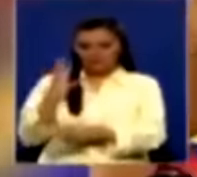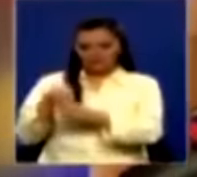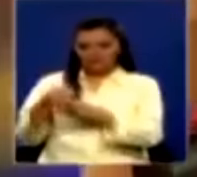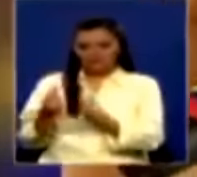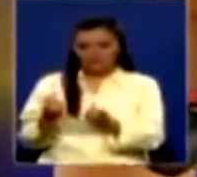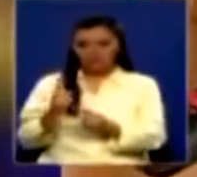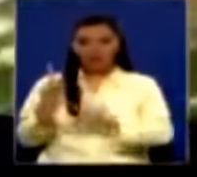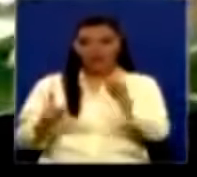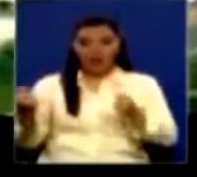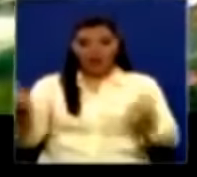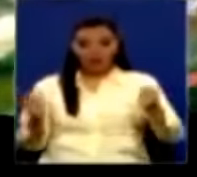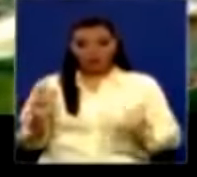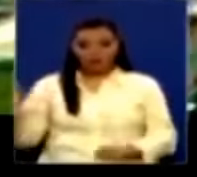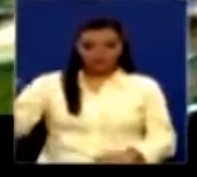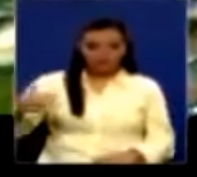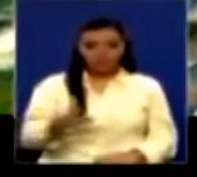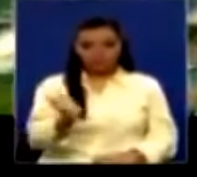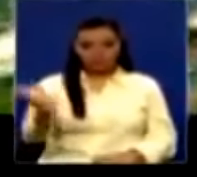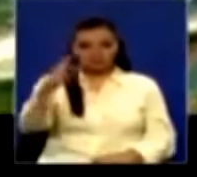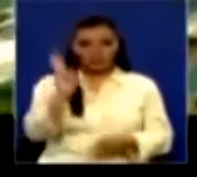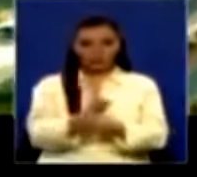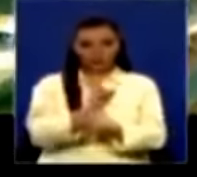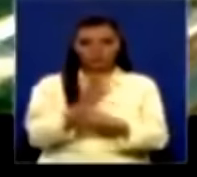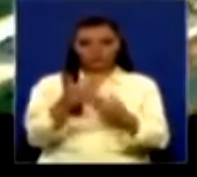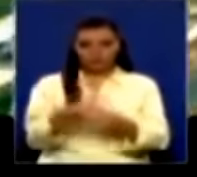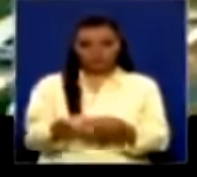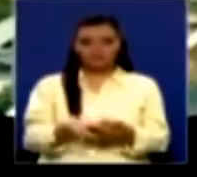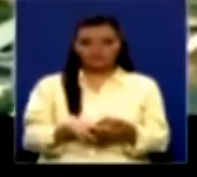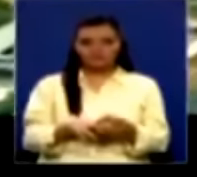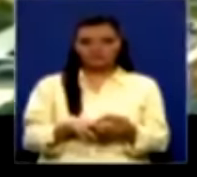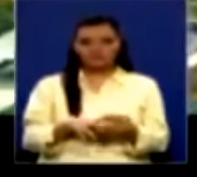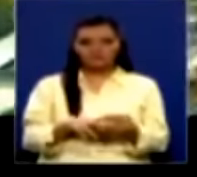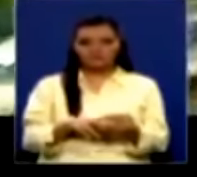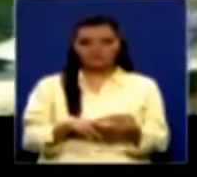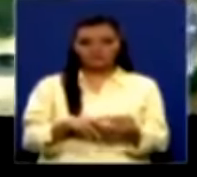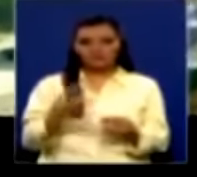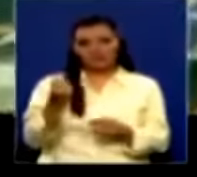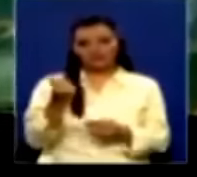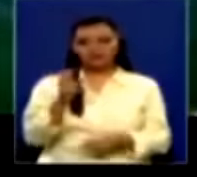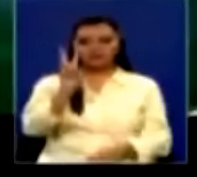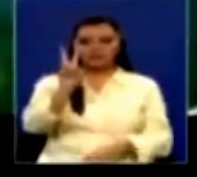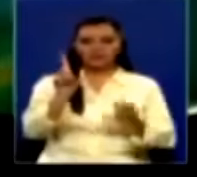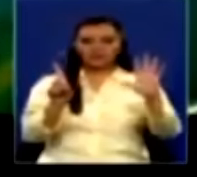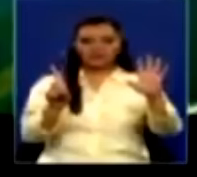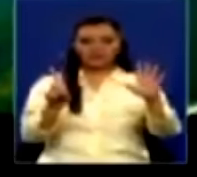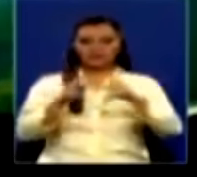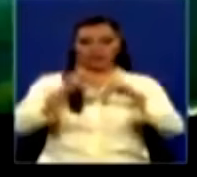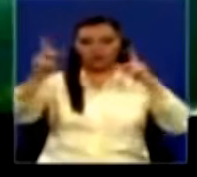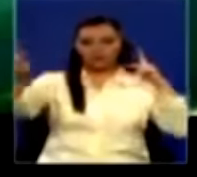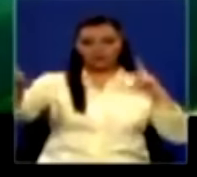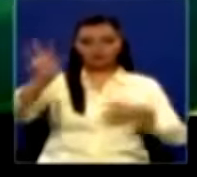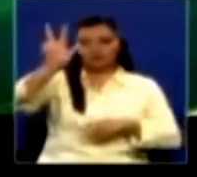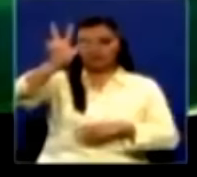carros que están utilizando el paso lateral de Quevedo, que es de casi 26 kilómetros, con 3 distribuidores